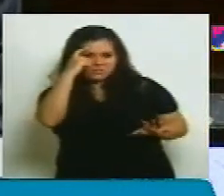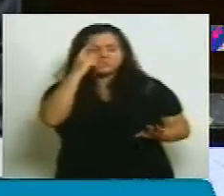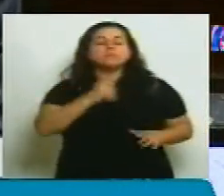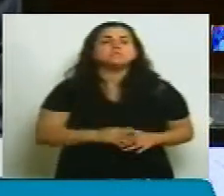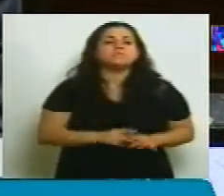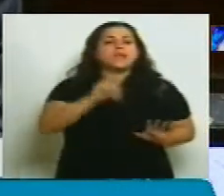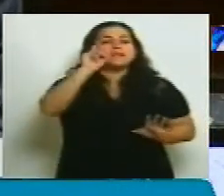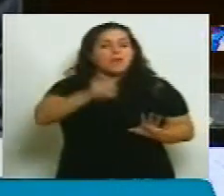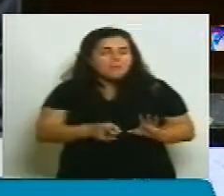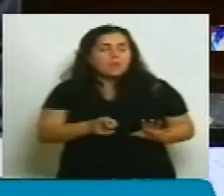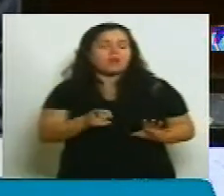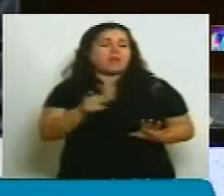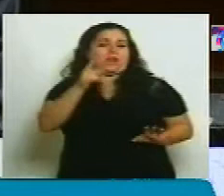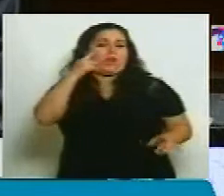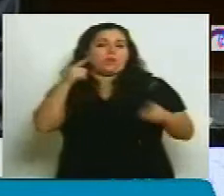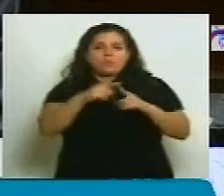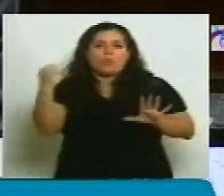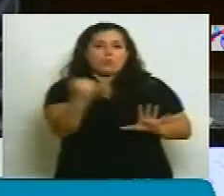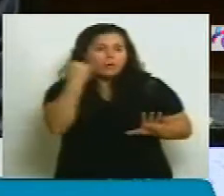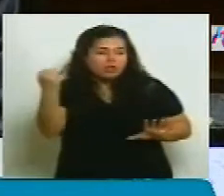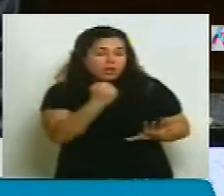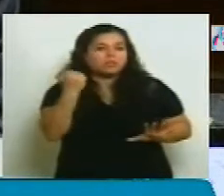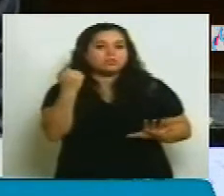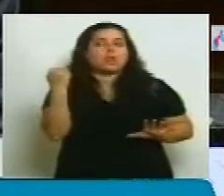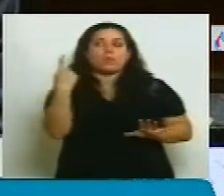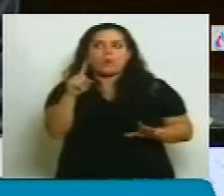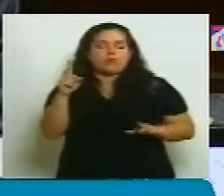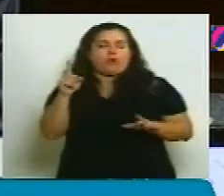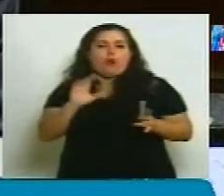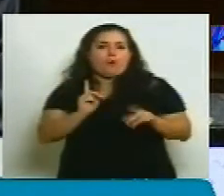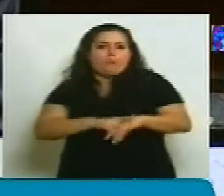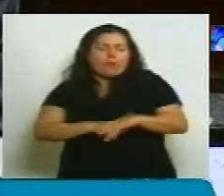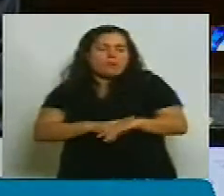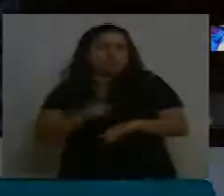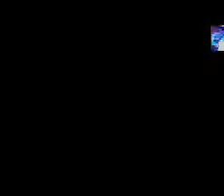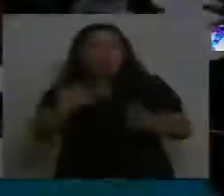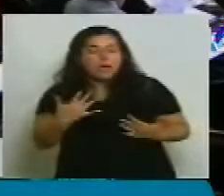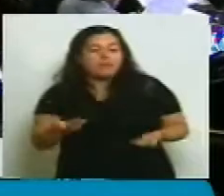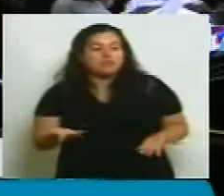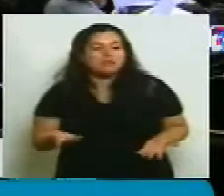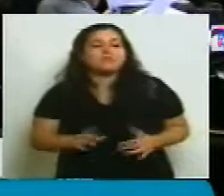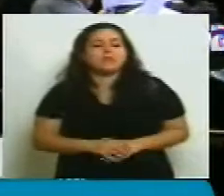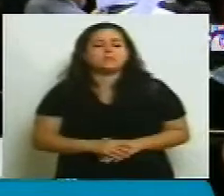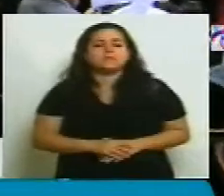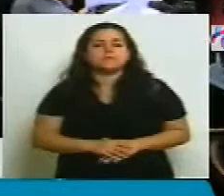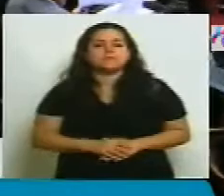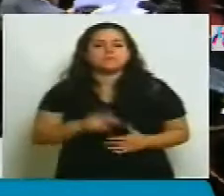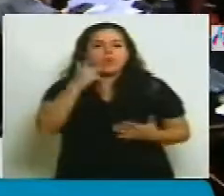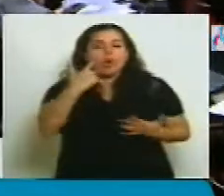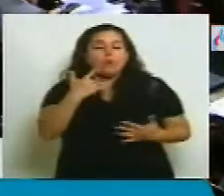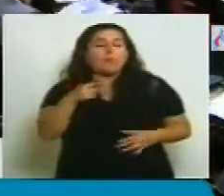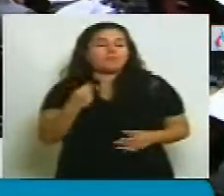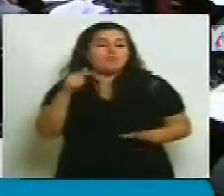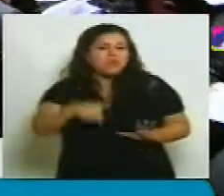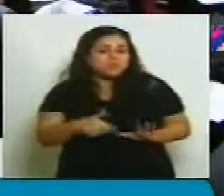vez una perspectiva muy importante desde el punto de vista de su impacto en materia de reducción. Lo que esto ha implicado